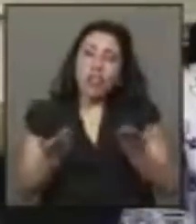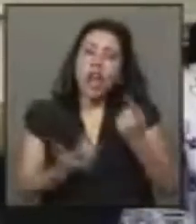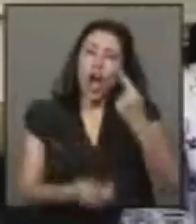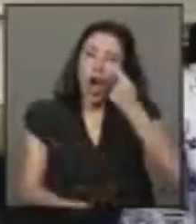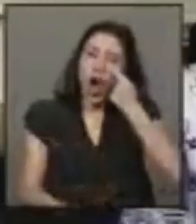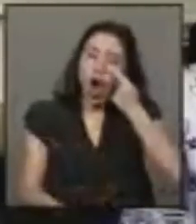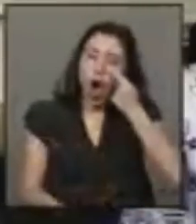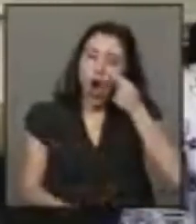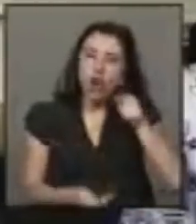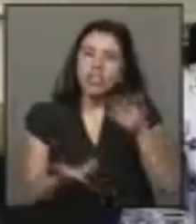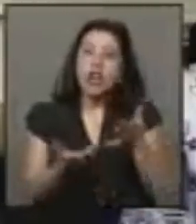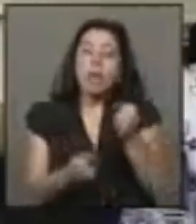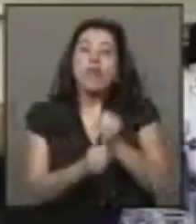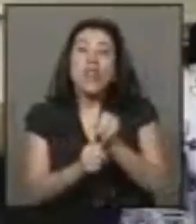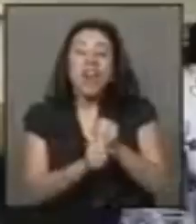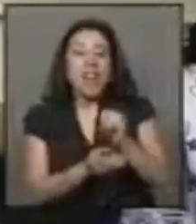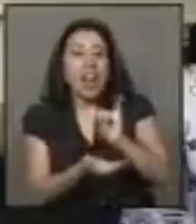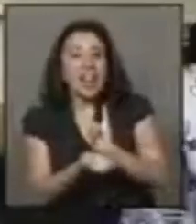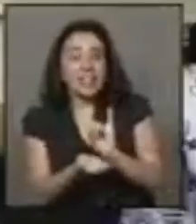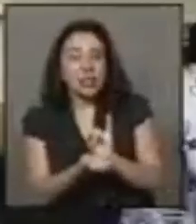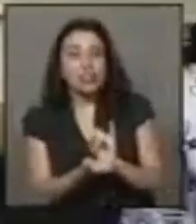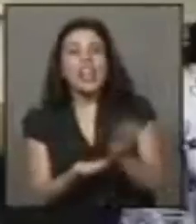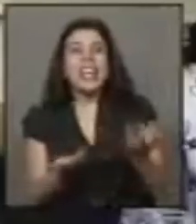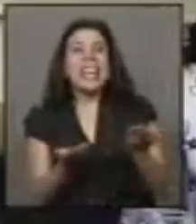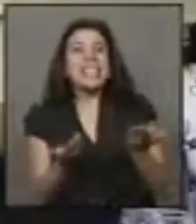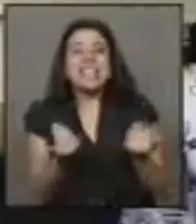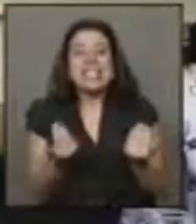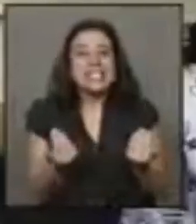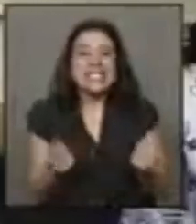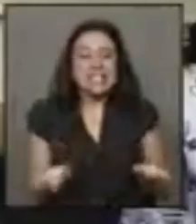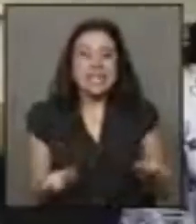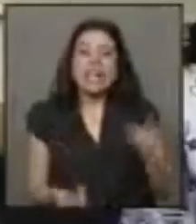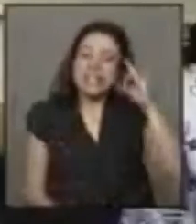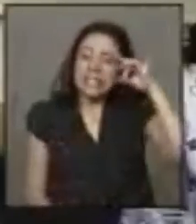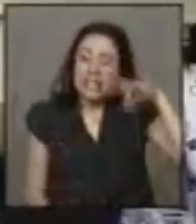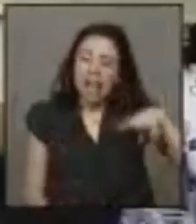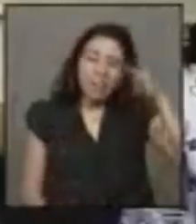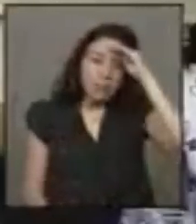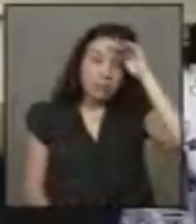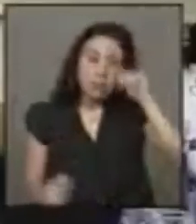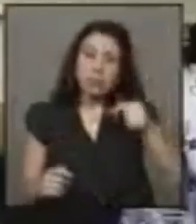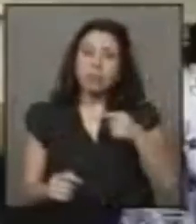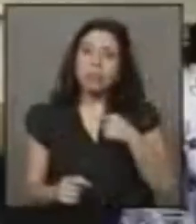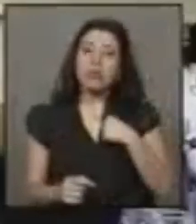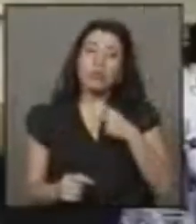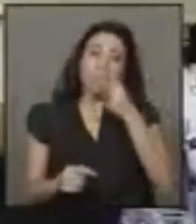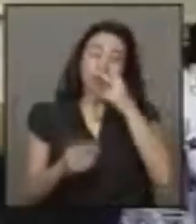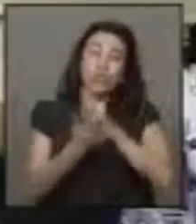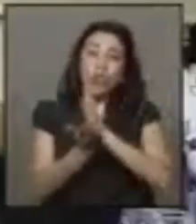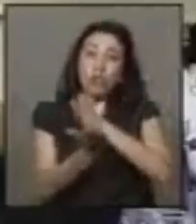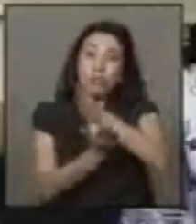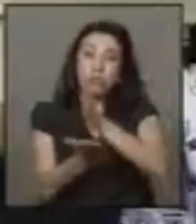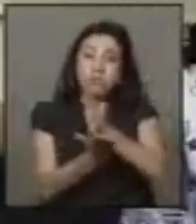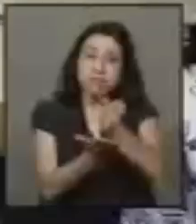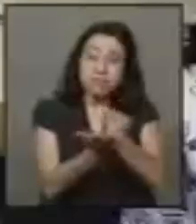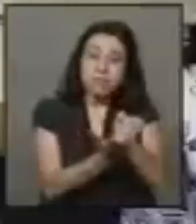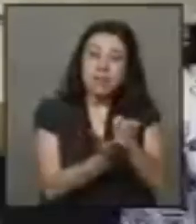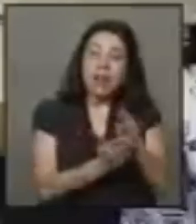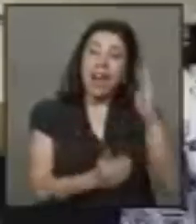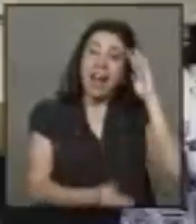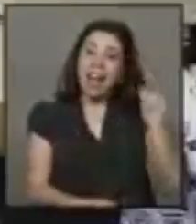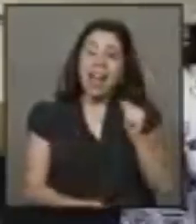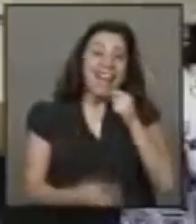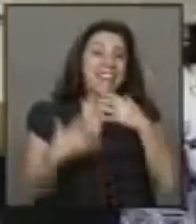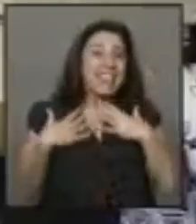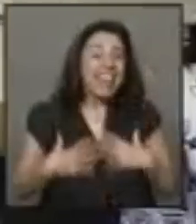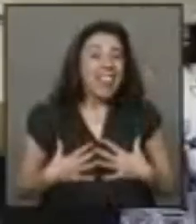conocen perfectamente cómo opera esta institución y qué es lo que se requiere. Porque me da la impresión de todas las ramas, gendarmería es una de las más